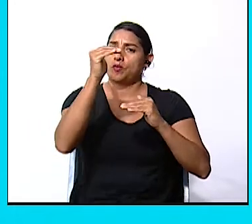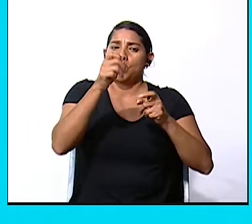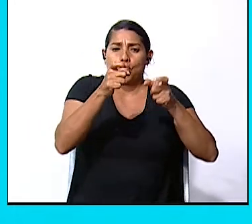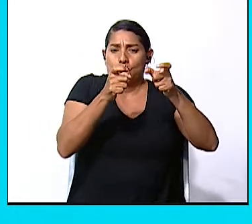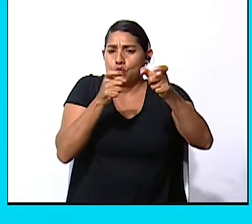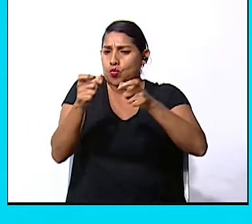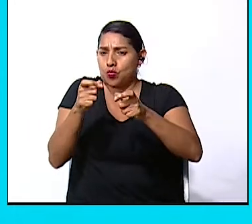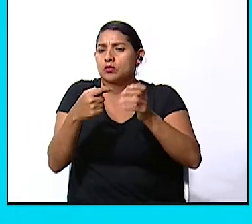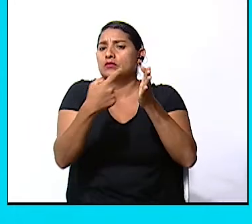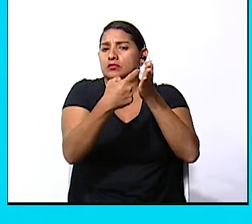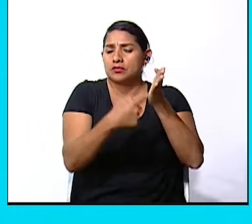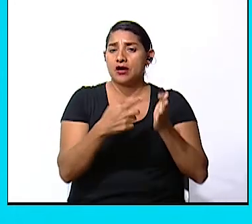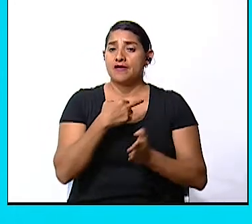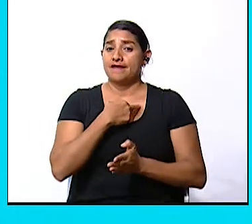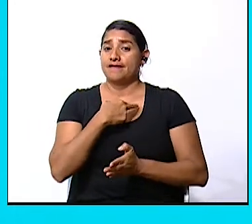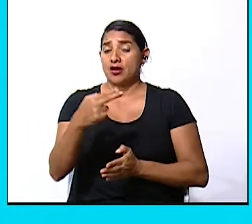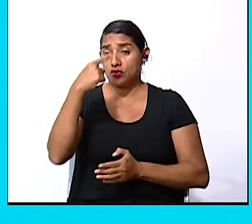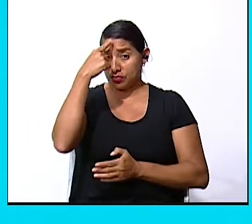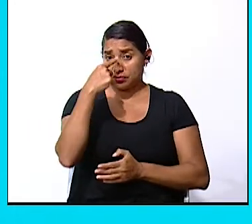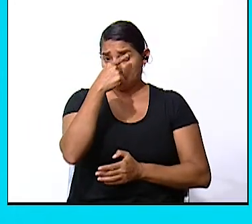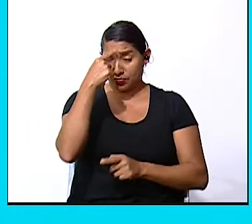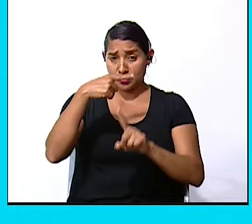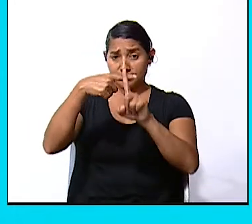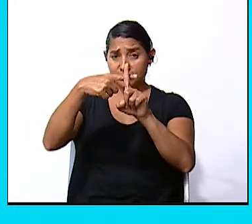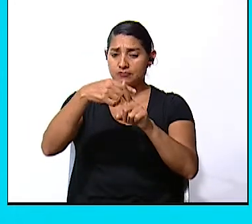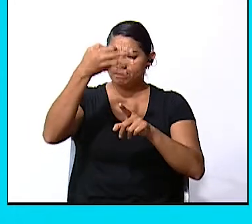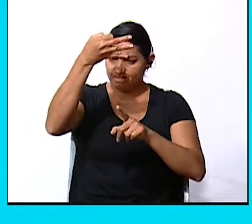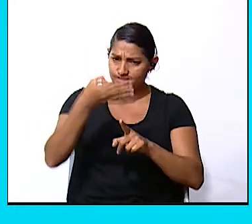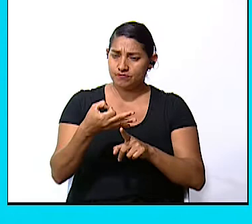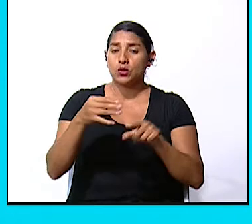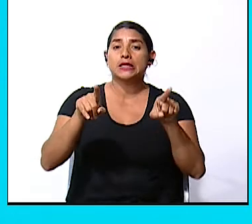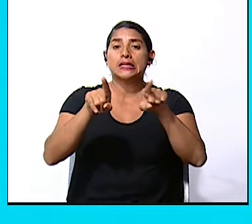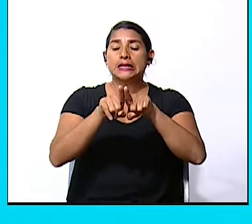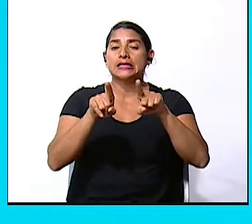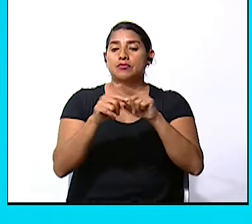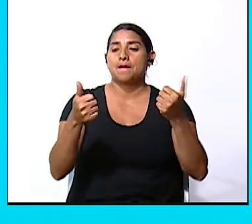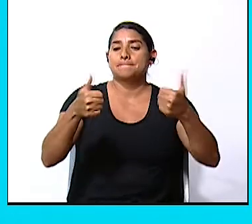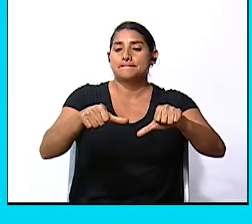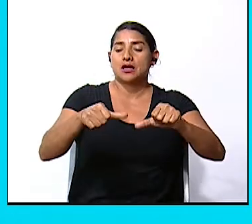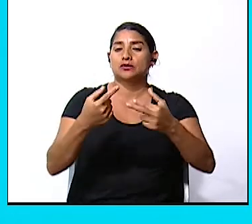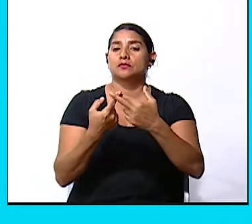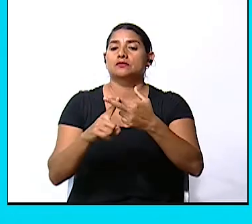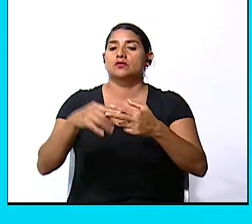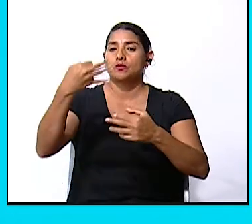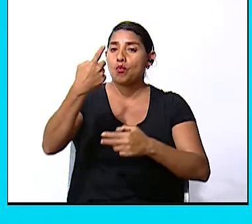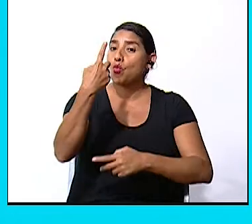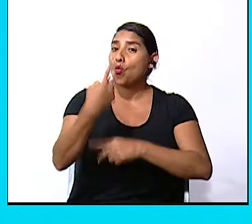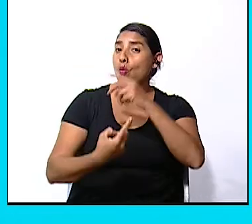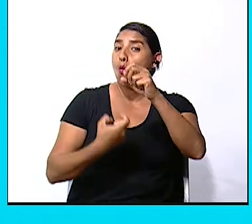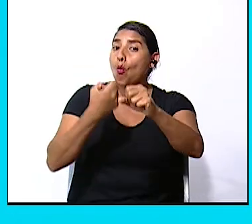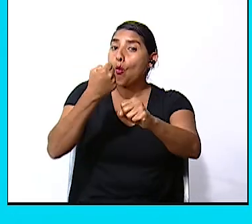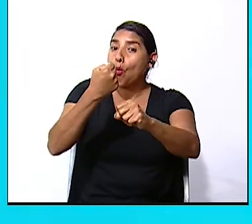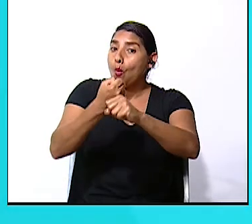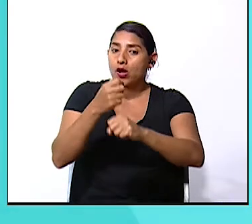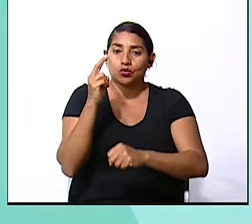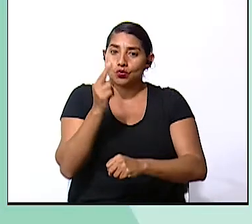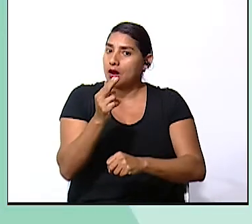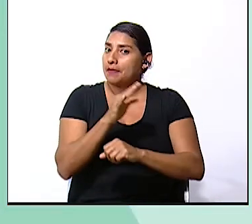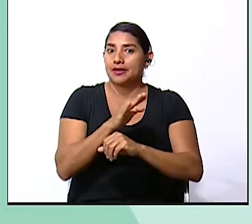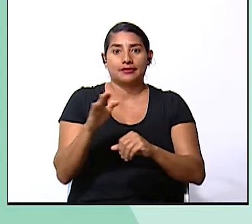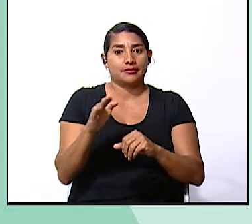Citaba la religión católica como la oficial y el pacto regía por un año únicamente.